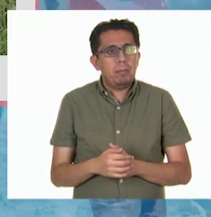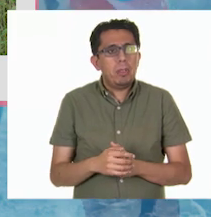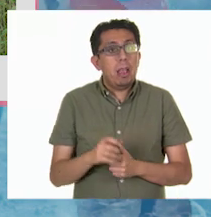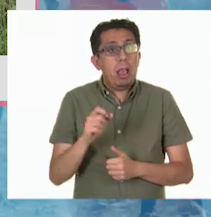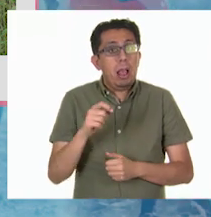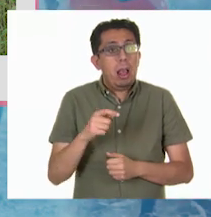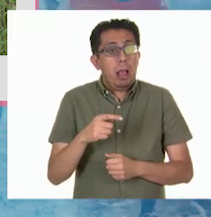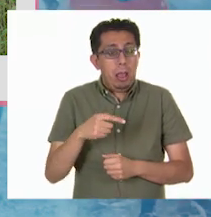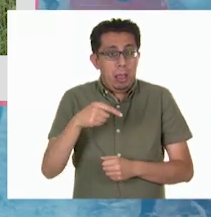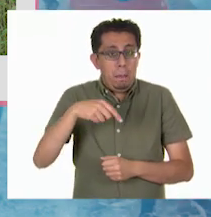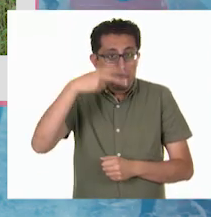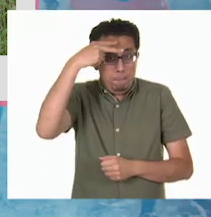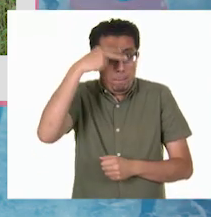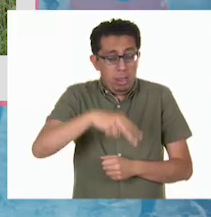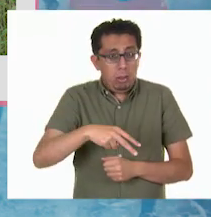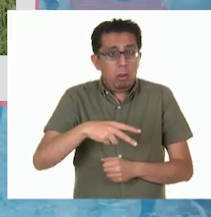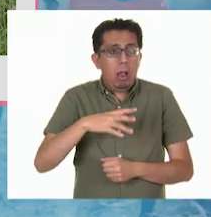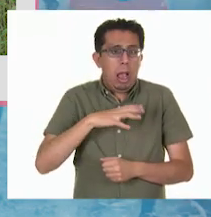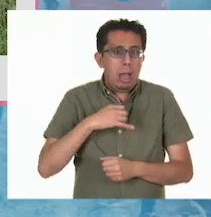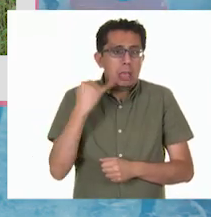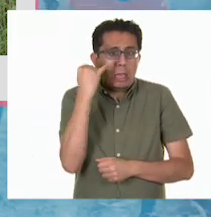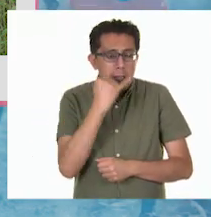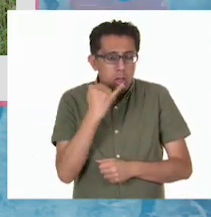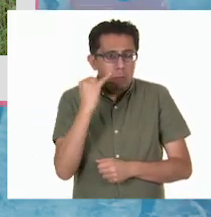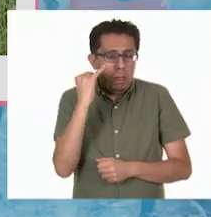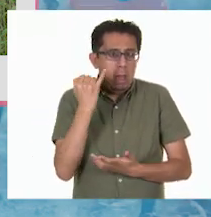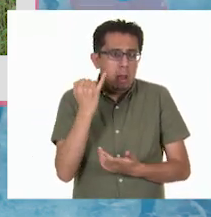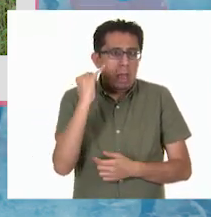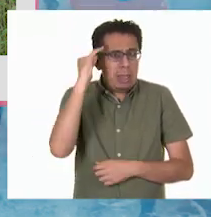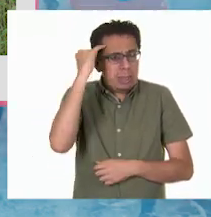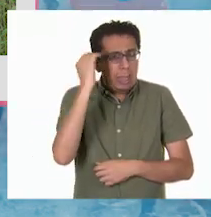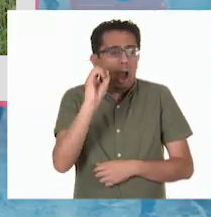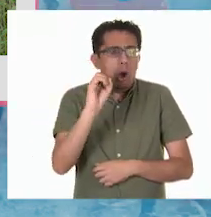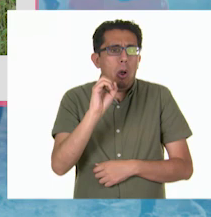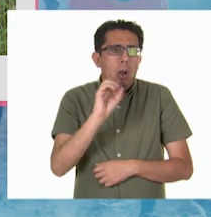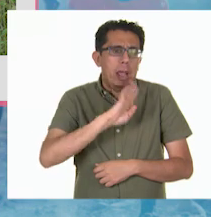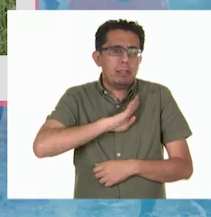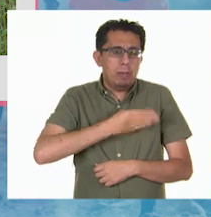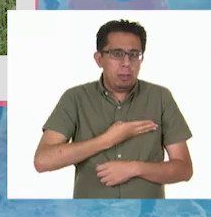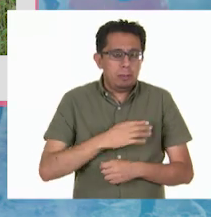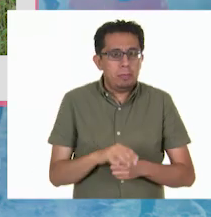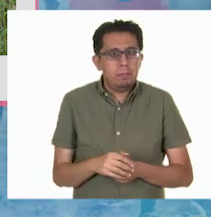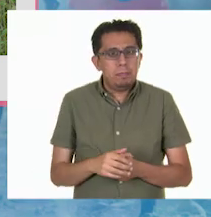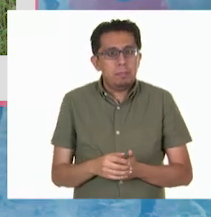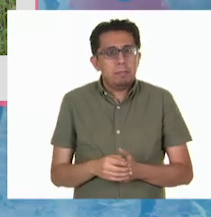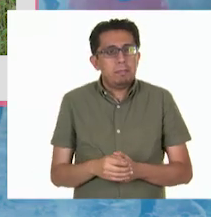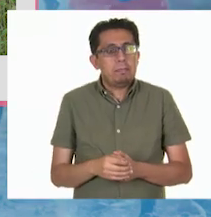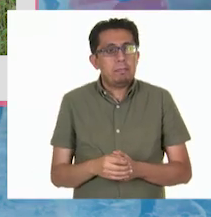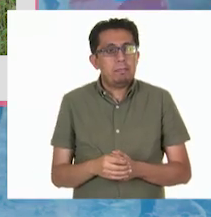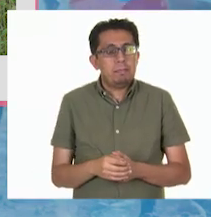país, esta lengua materna puede ser alguna lengua indígena o el español.